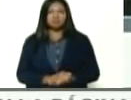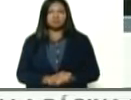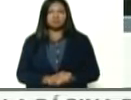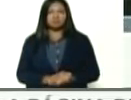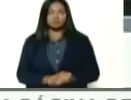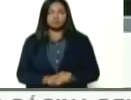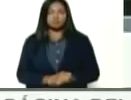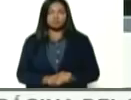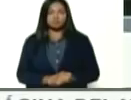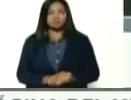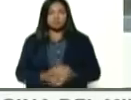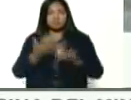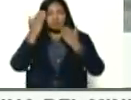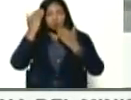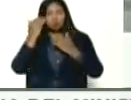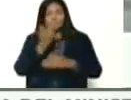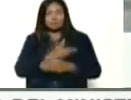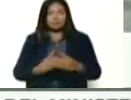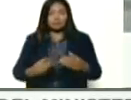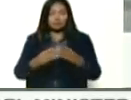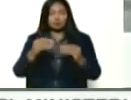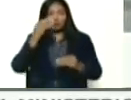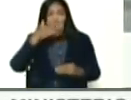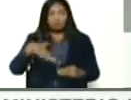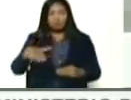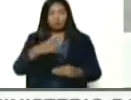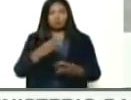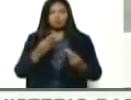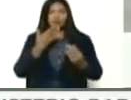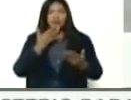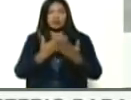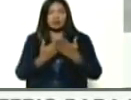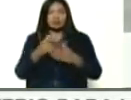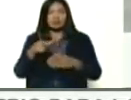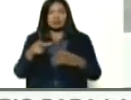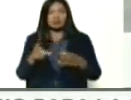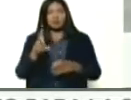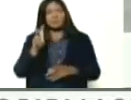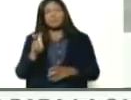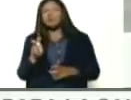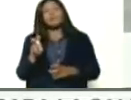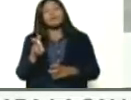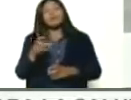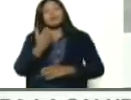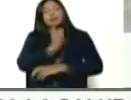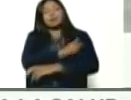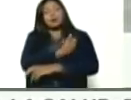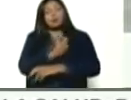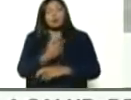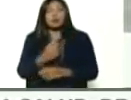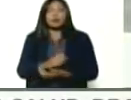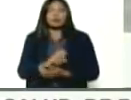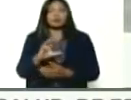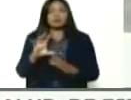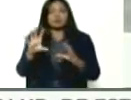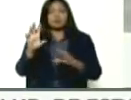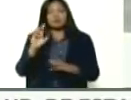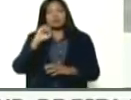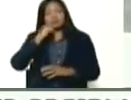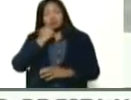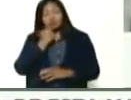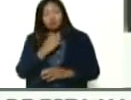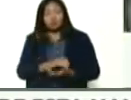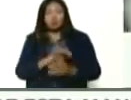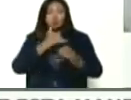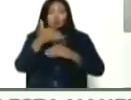saludos presidente salud a todo nuestro pueblo agradecida a esta dotación nueva de vacunas es que una vez que llega a venezuela para avanzar en el plan de